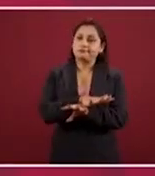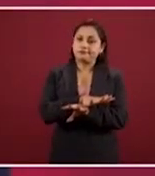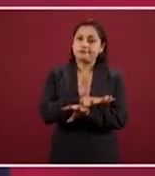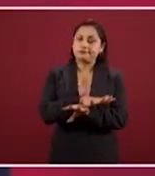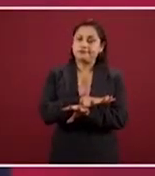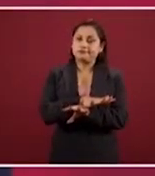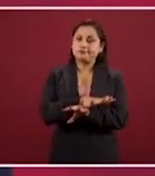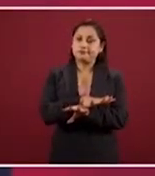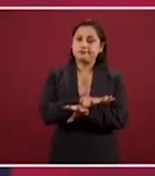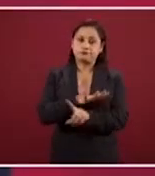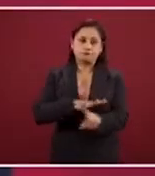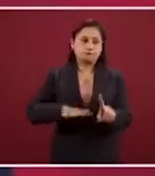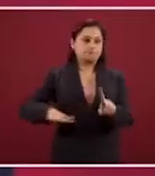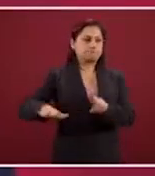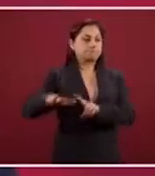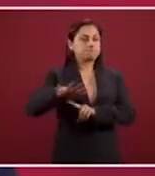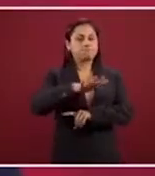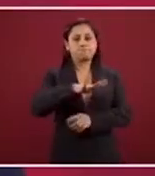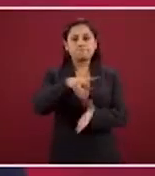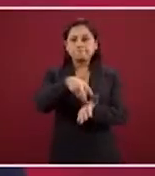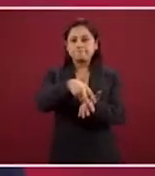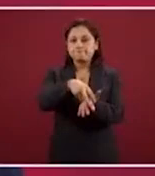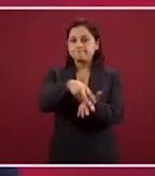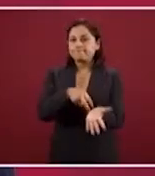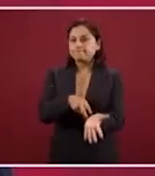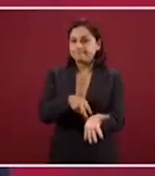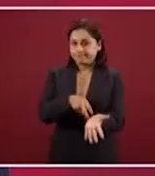y está escrito,